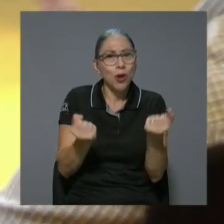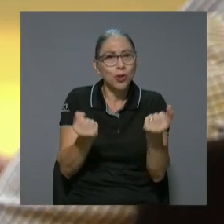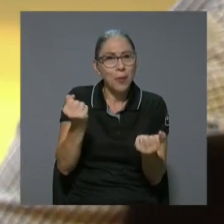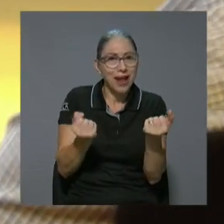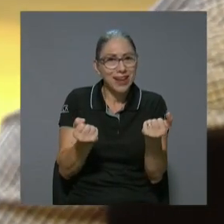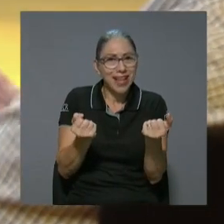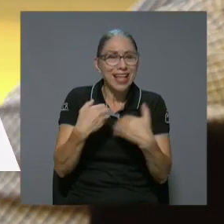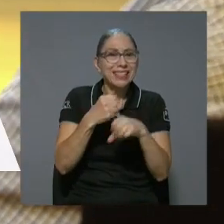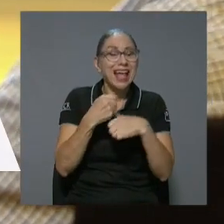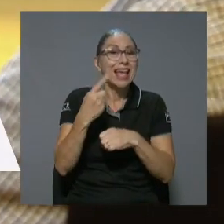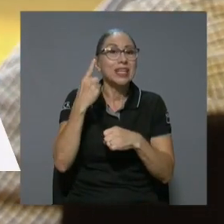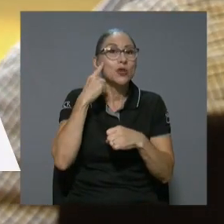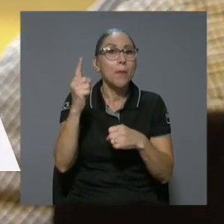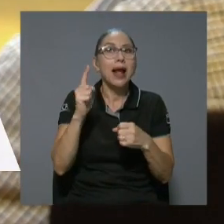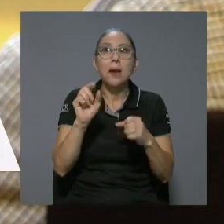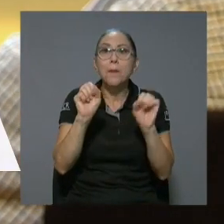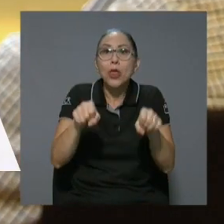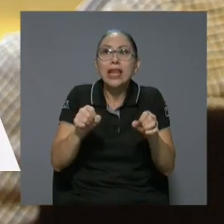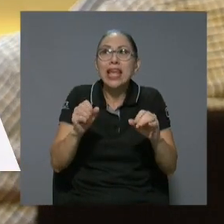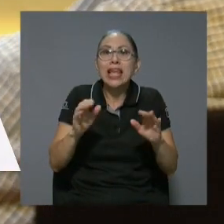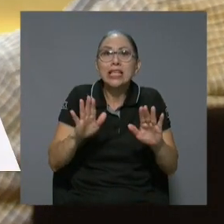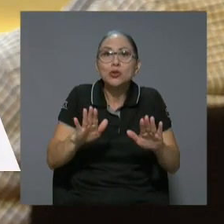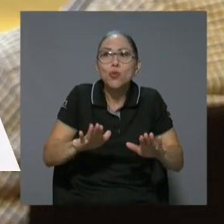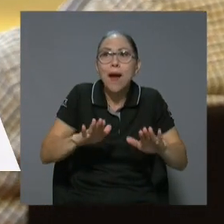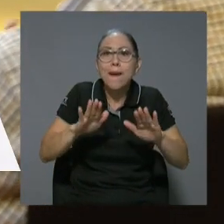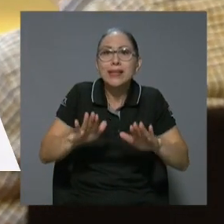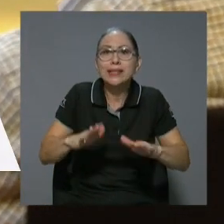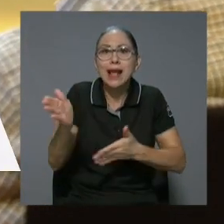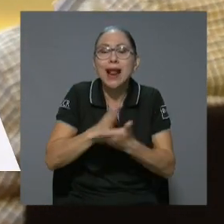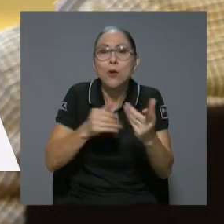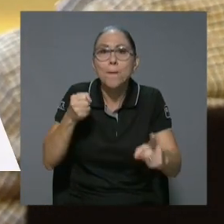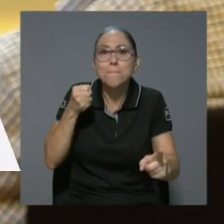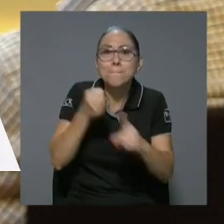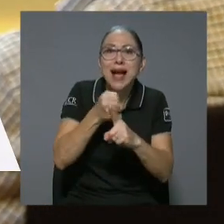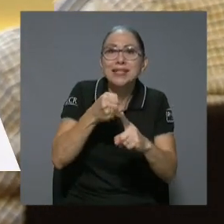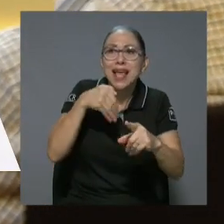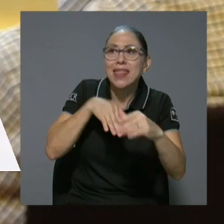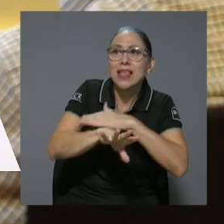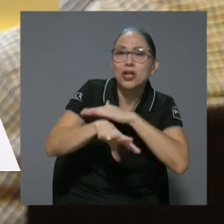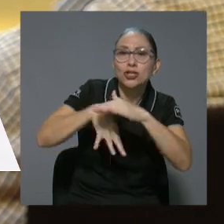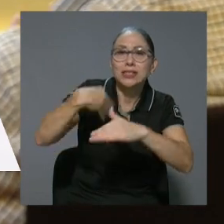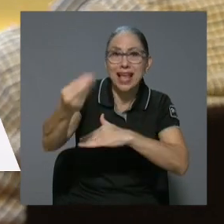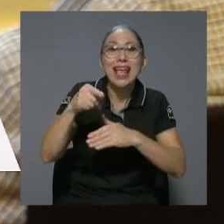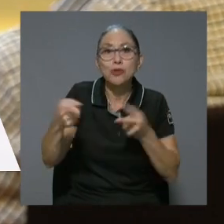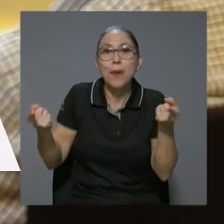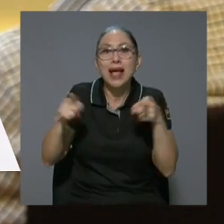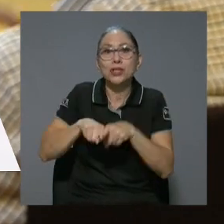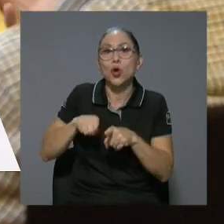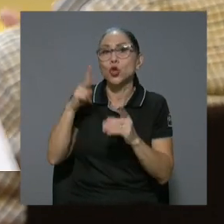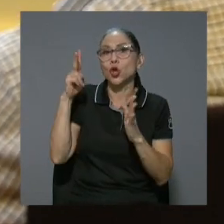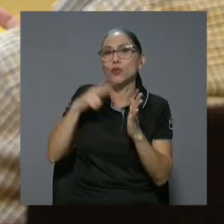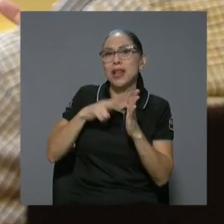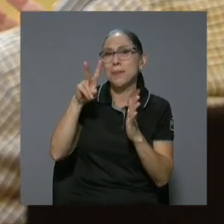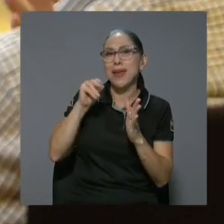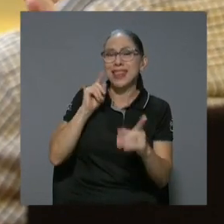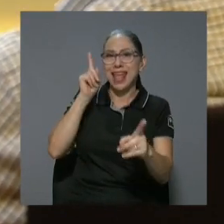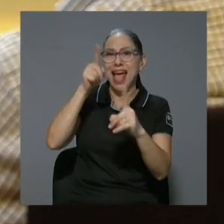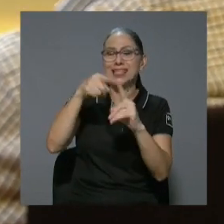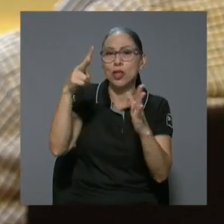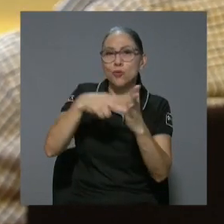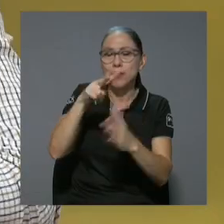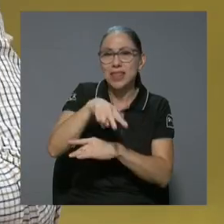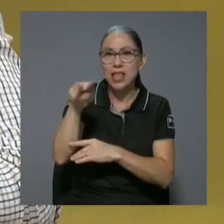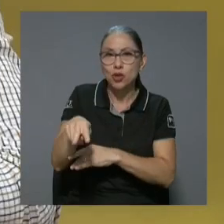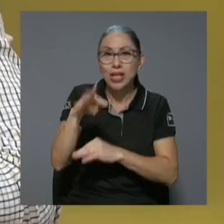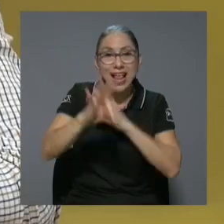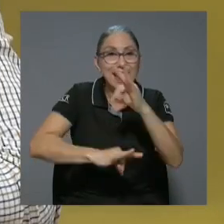amortiguar shocks externos o internos, y eso fue lo que sucedió en 2020 y 2022. El tipo de cambio subió fuertemente hasta mediados